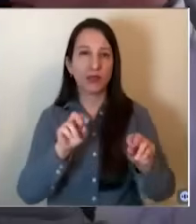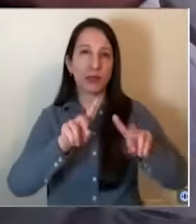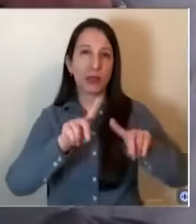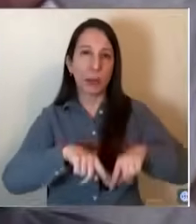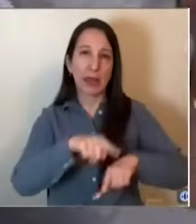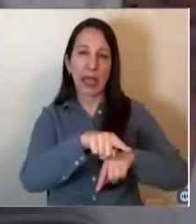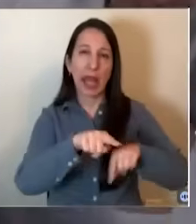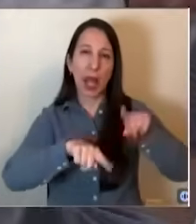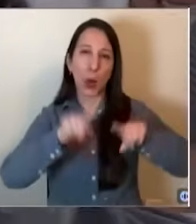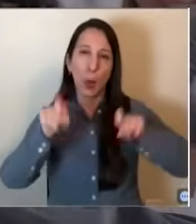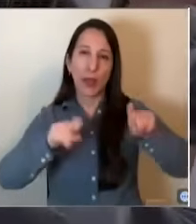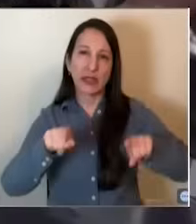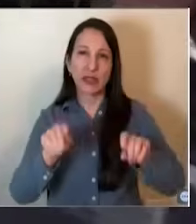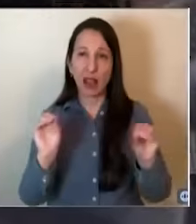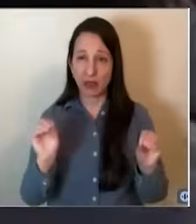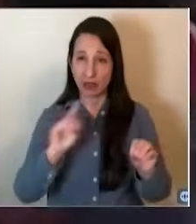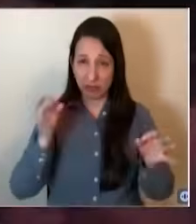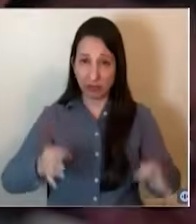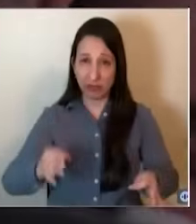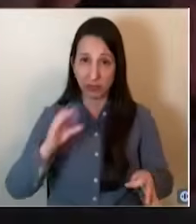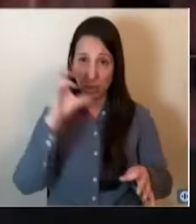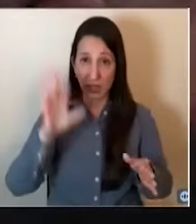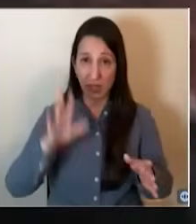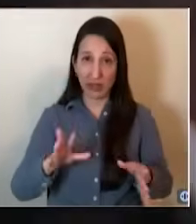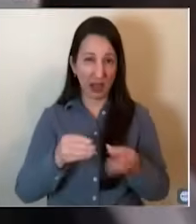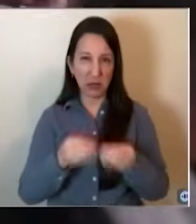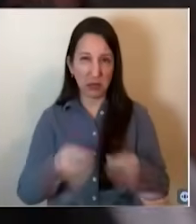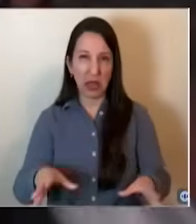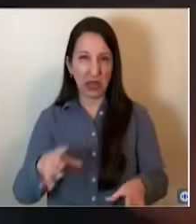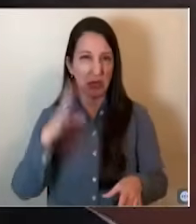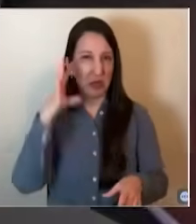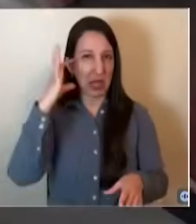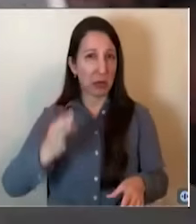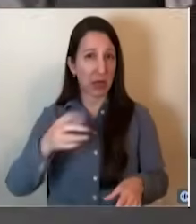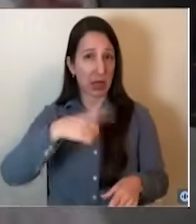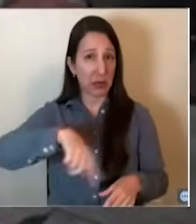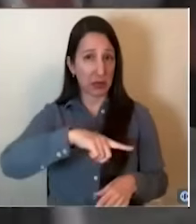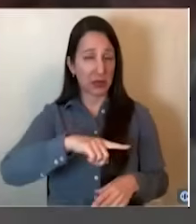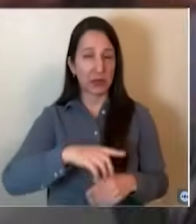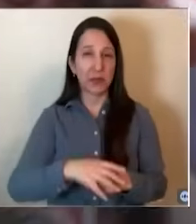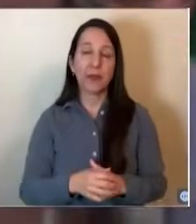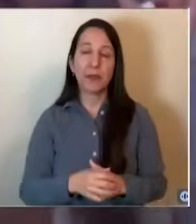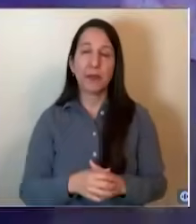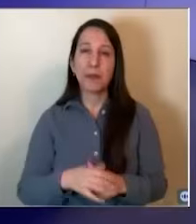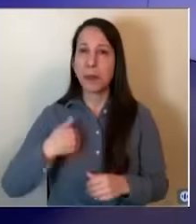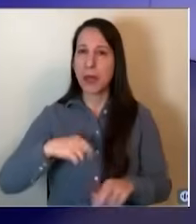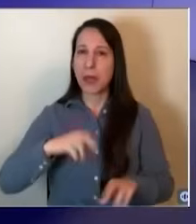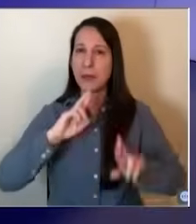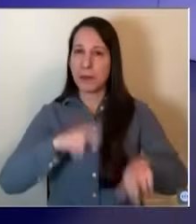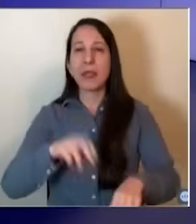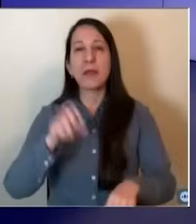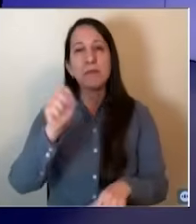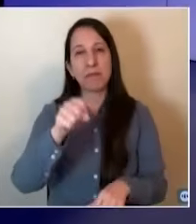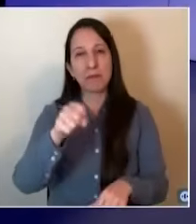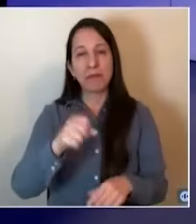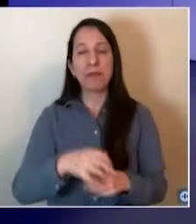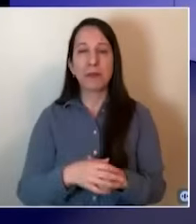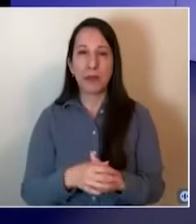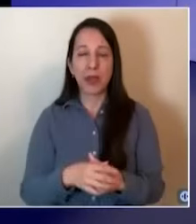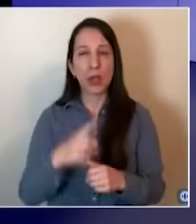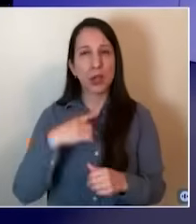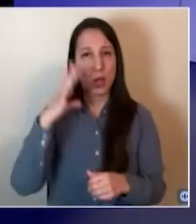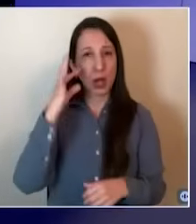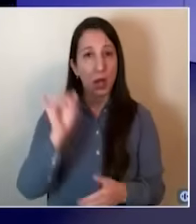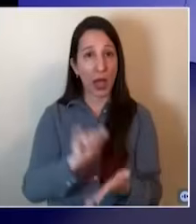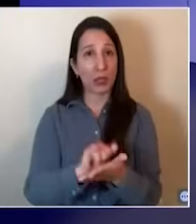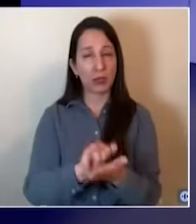están así, ya han perdido mucha credibilidad, don Mario. Sí, yo creo que eso es un muy buen